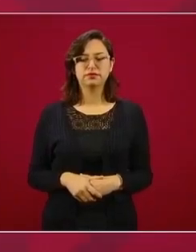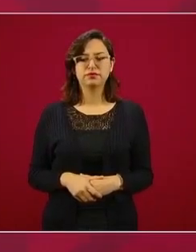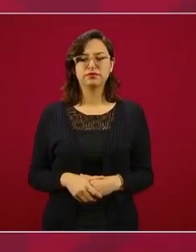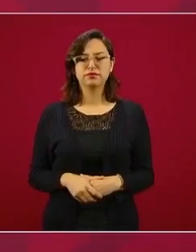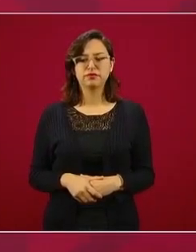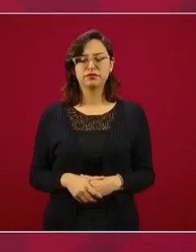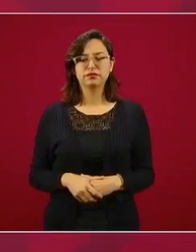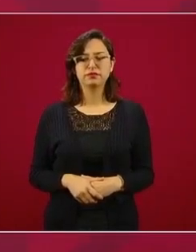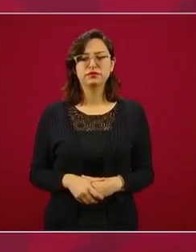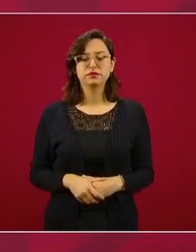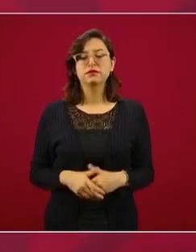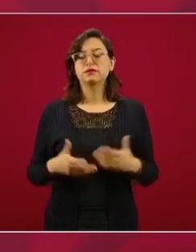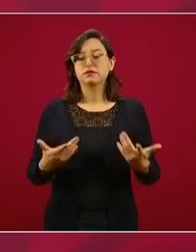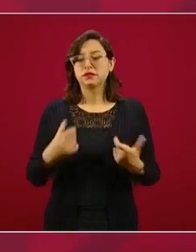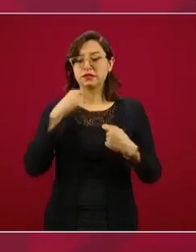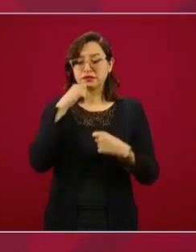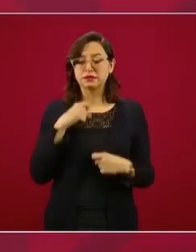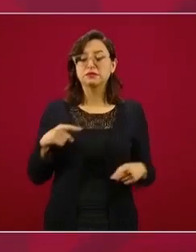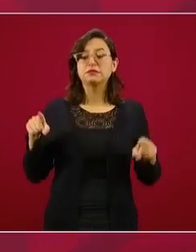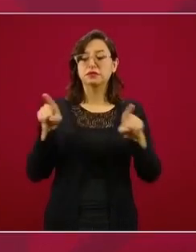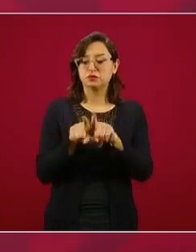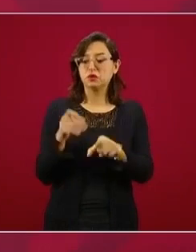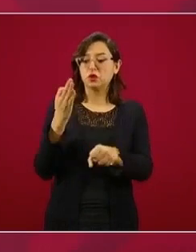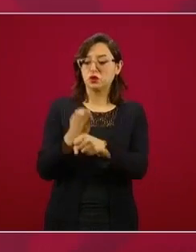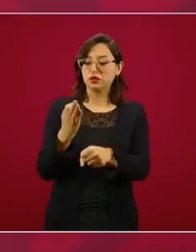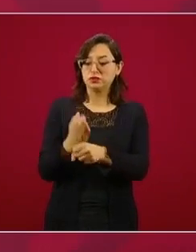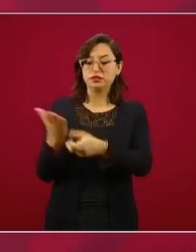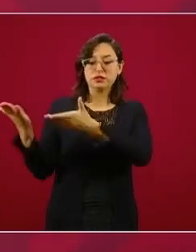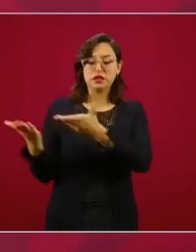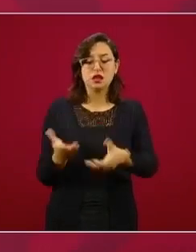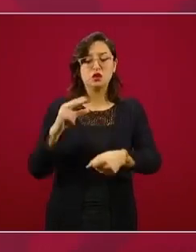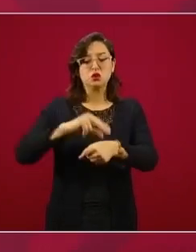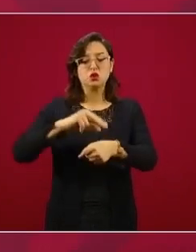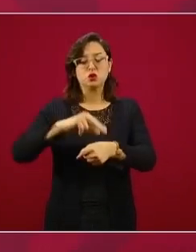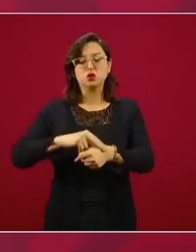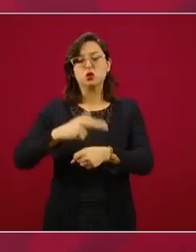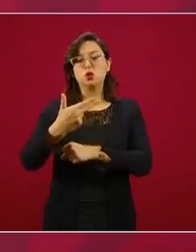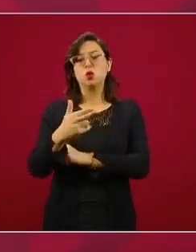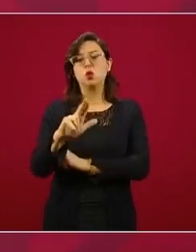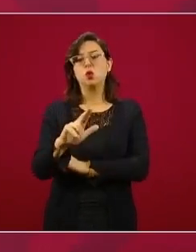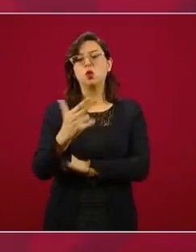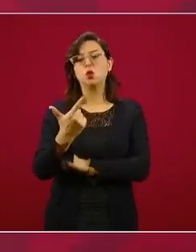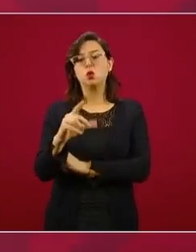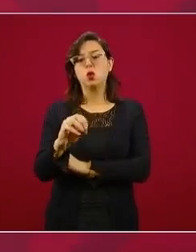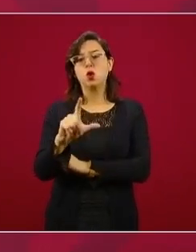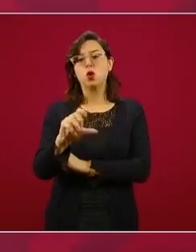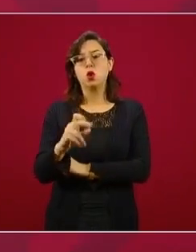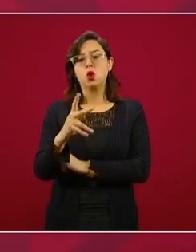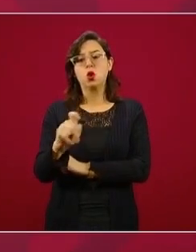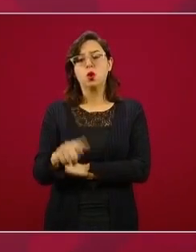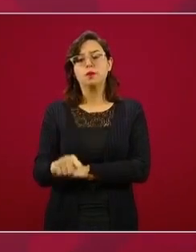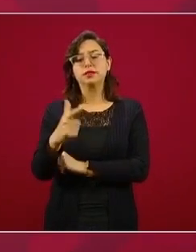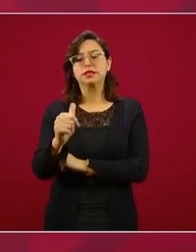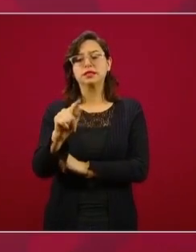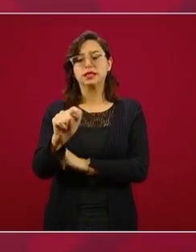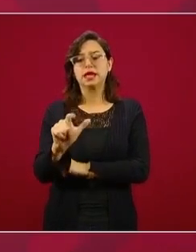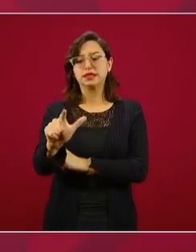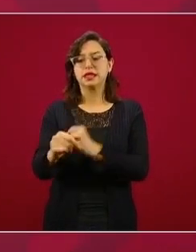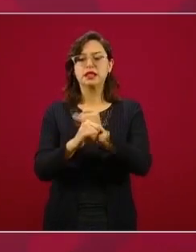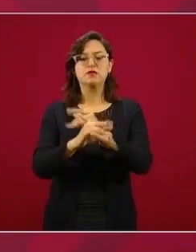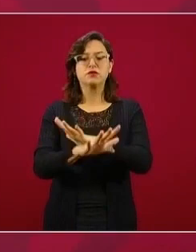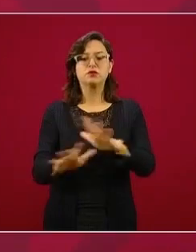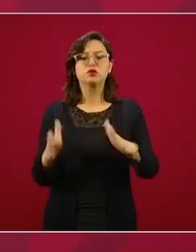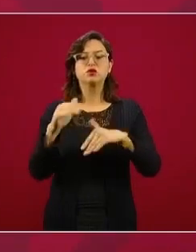aportación del doctor Hugo López-Gatell en el informe médico técnico de cómo va la